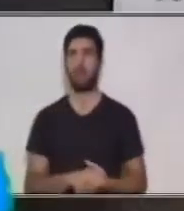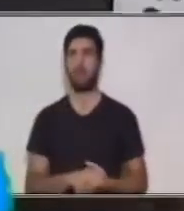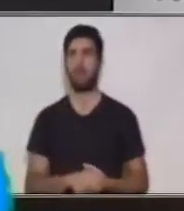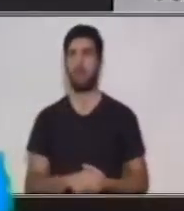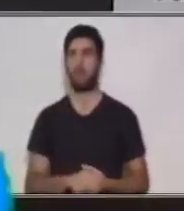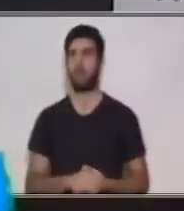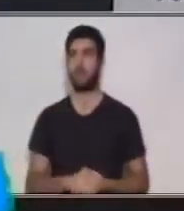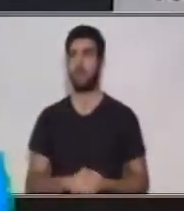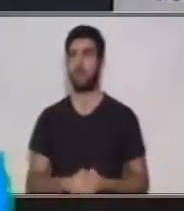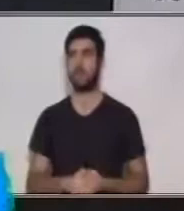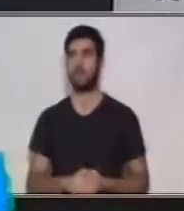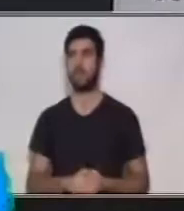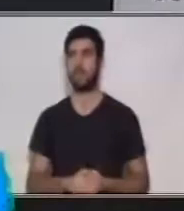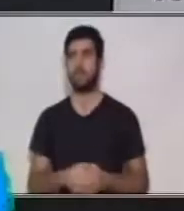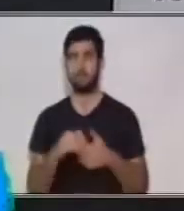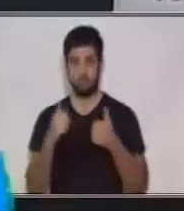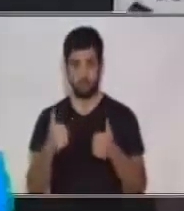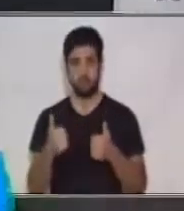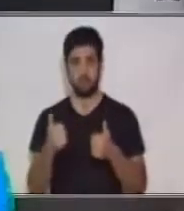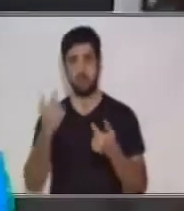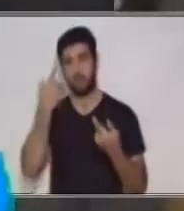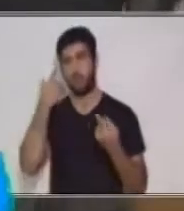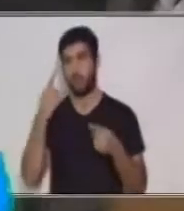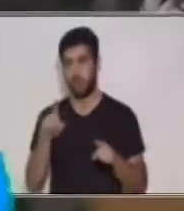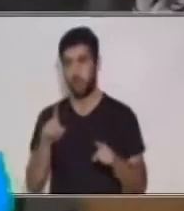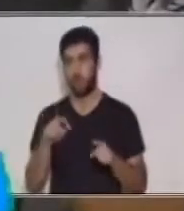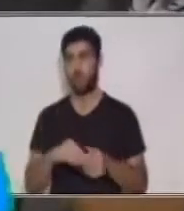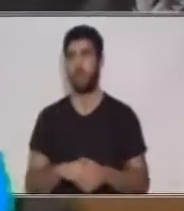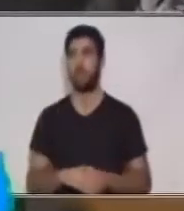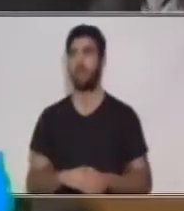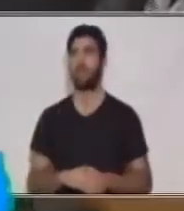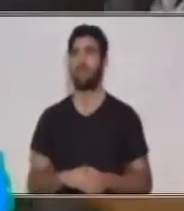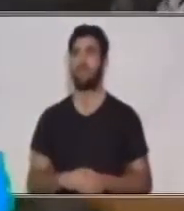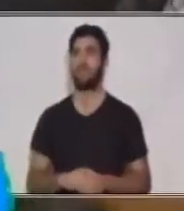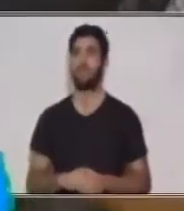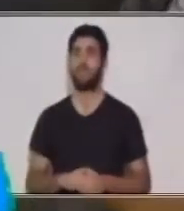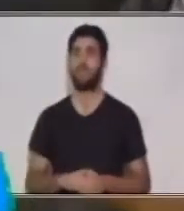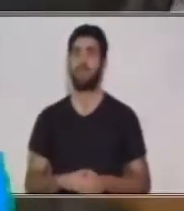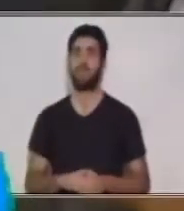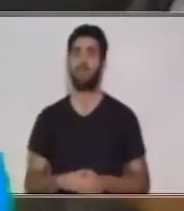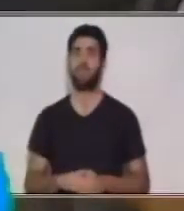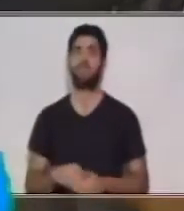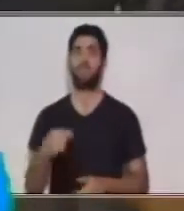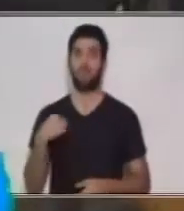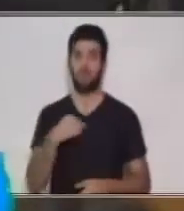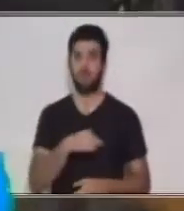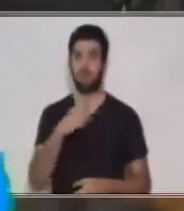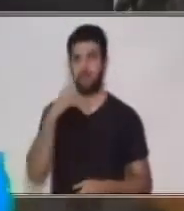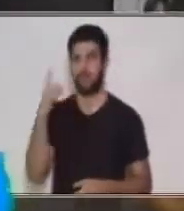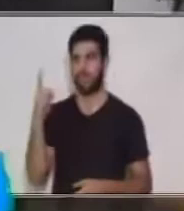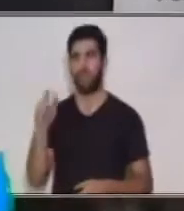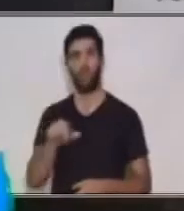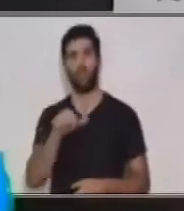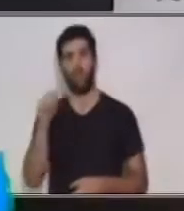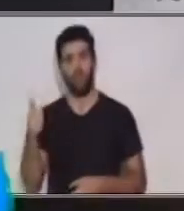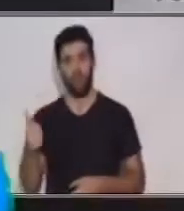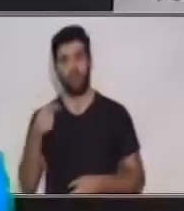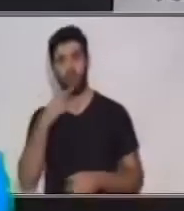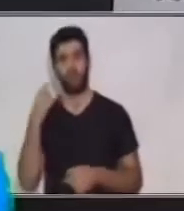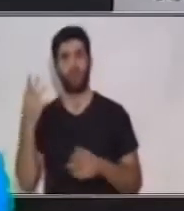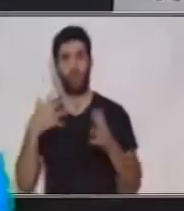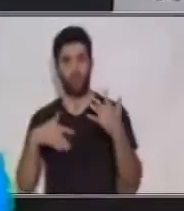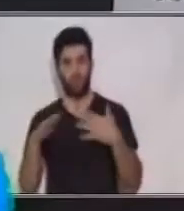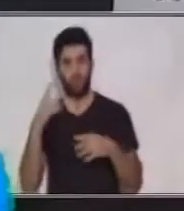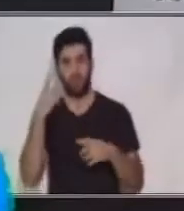¿De acuerdo? Muy bien, vamos entonces a realizar la suma, a colocar con otro color los signos para operar.